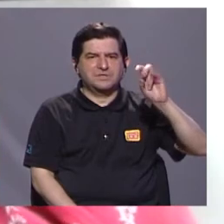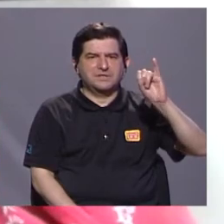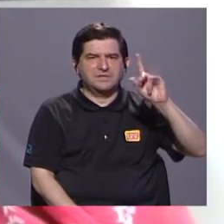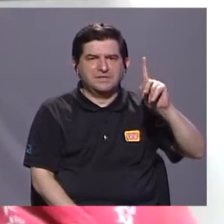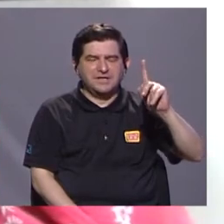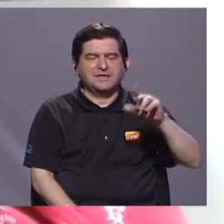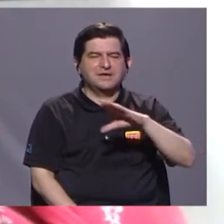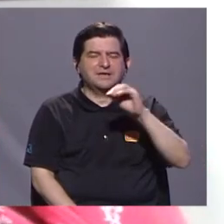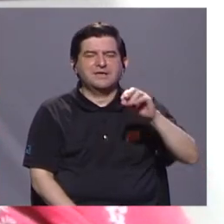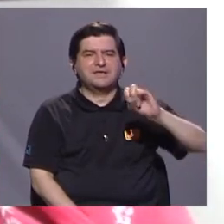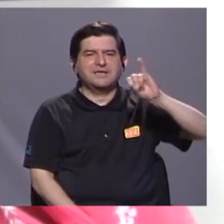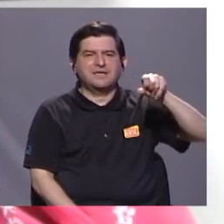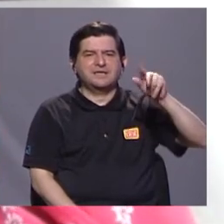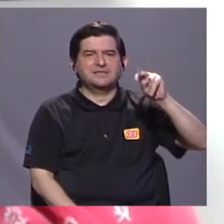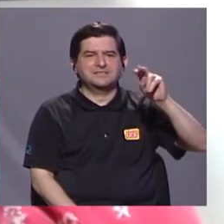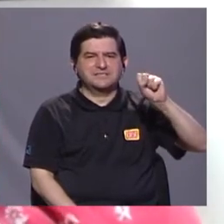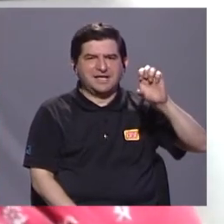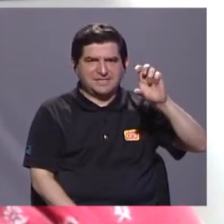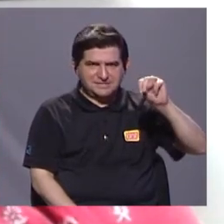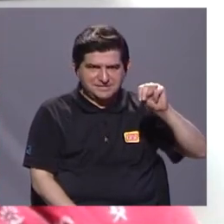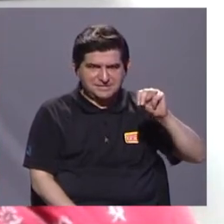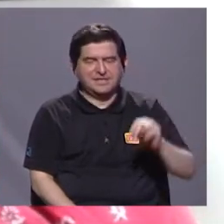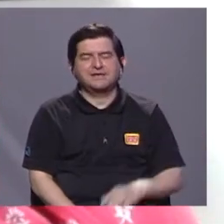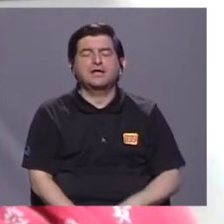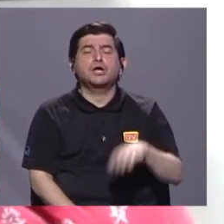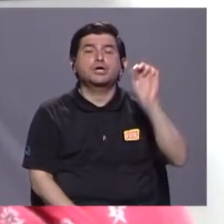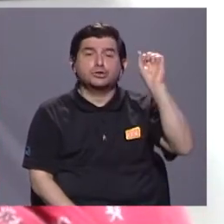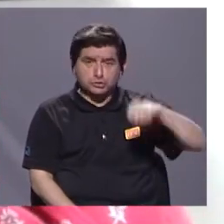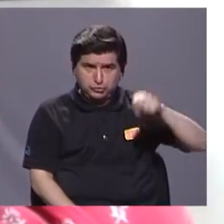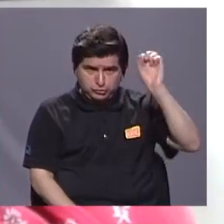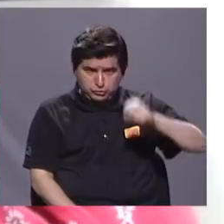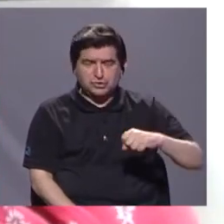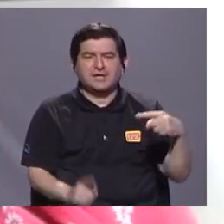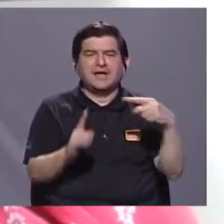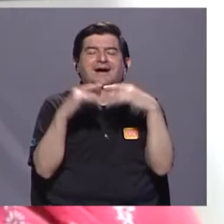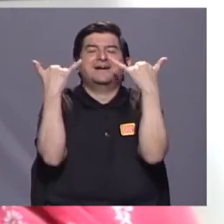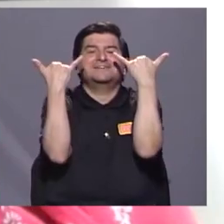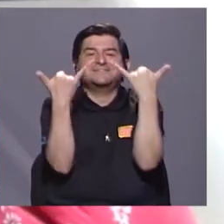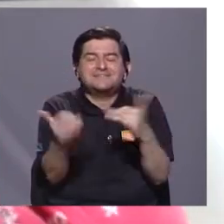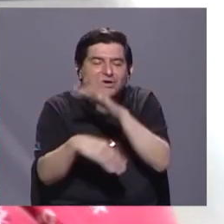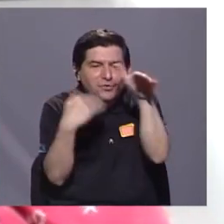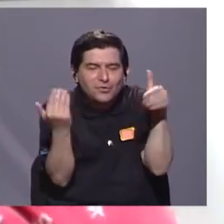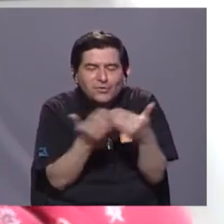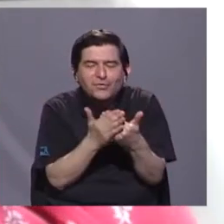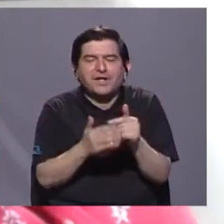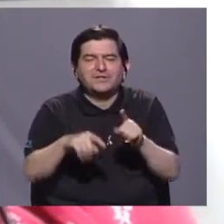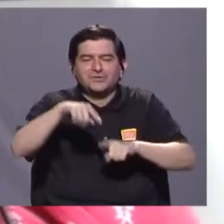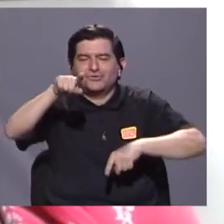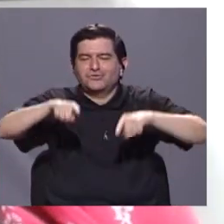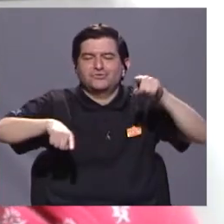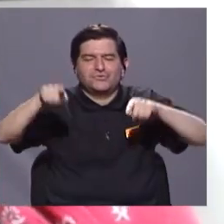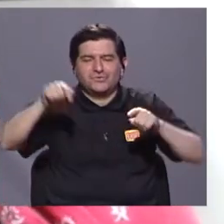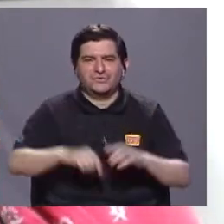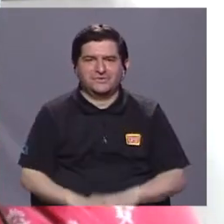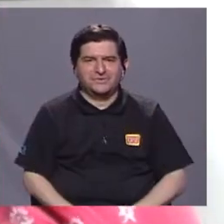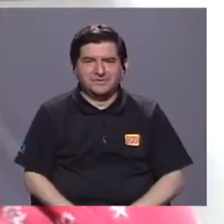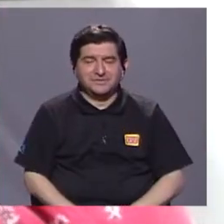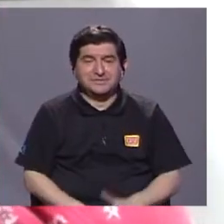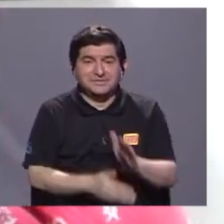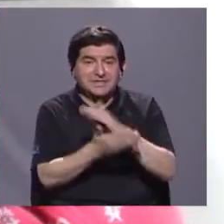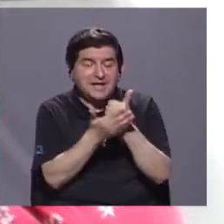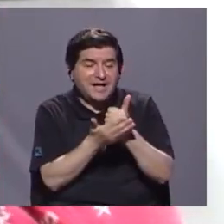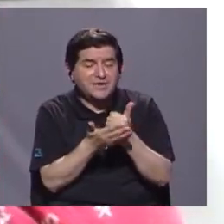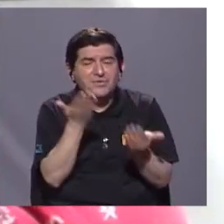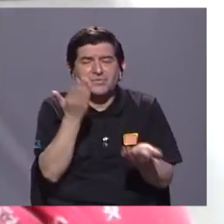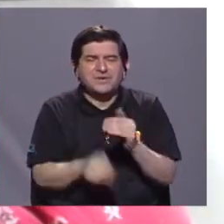con los de janssen la de johnson y johnson pues si cubren hasta ahora todas estas variantes hay algunas como le dice